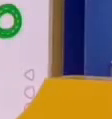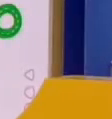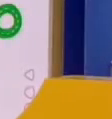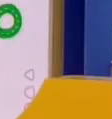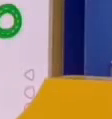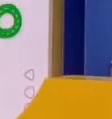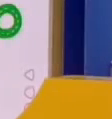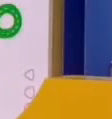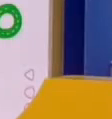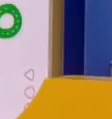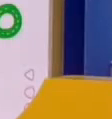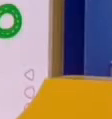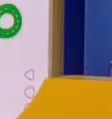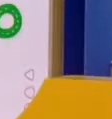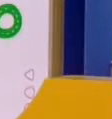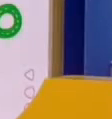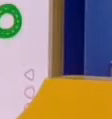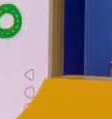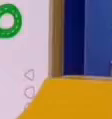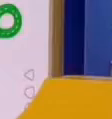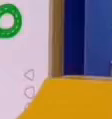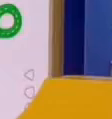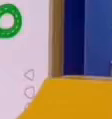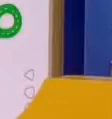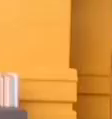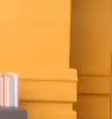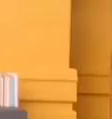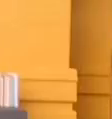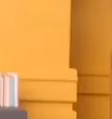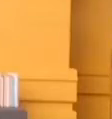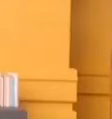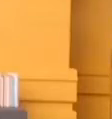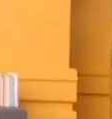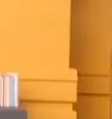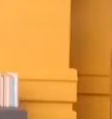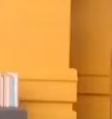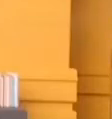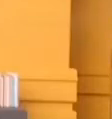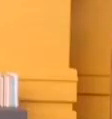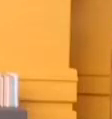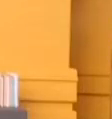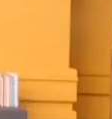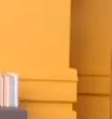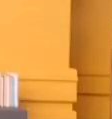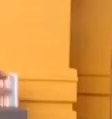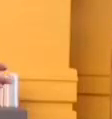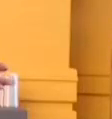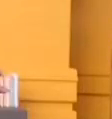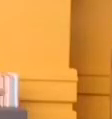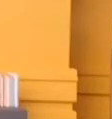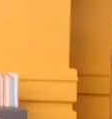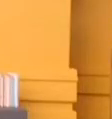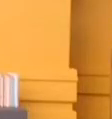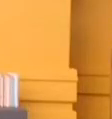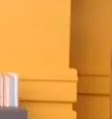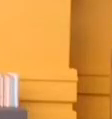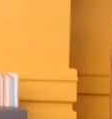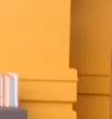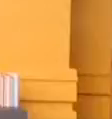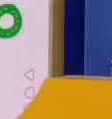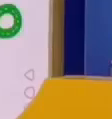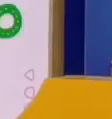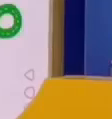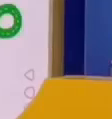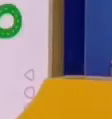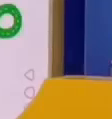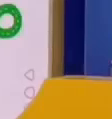están arrojando desperdicios orgánicos en los lugares incorrectos. O peor aún, se botan residuos como plásticos en mares y